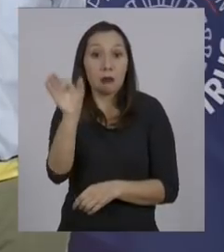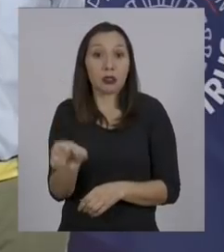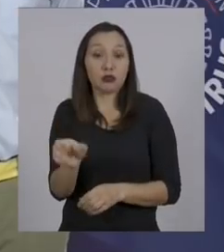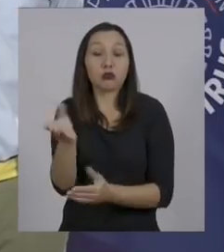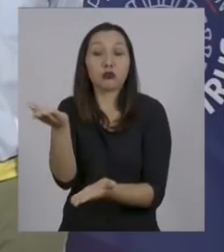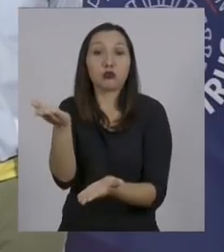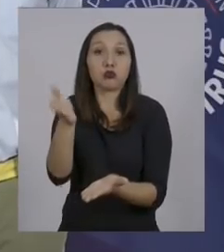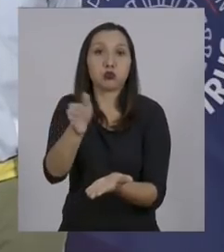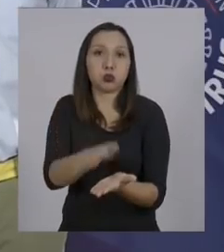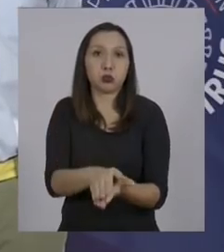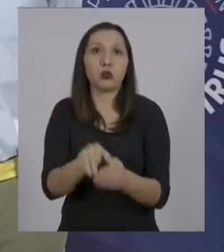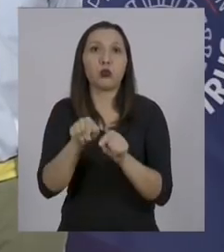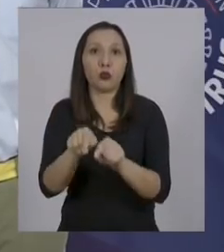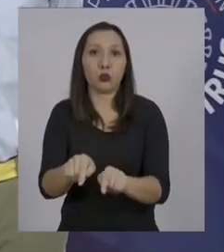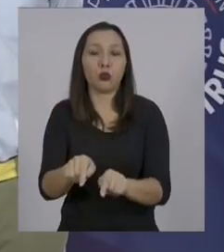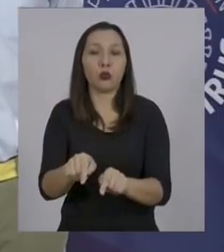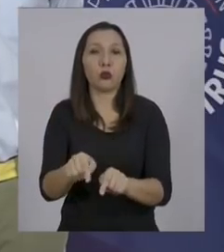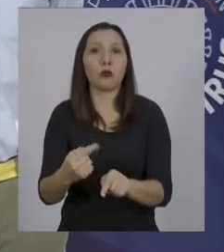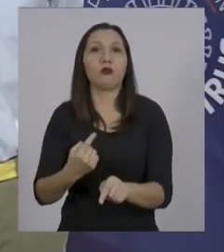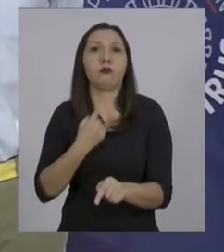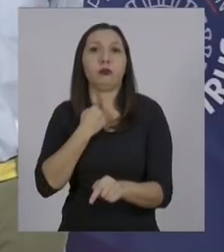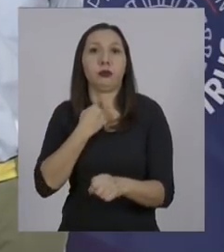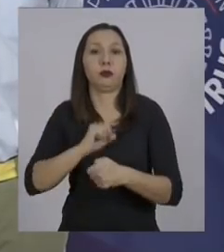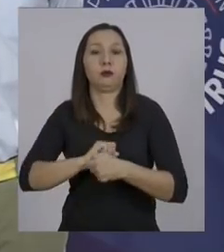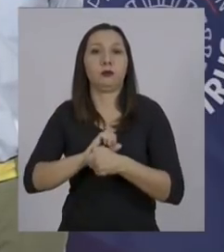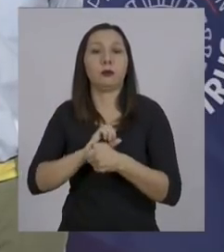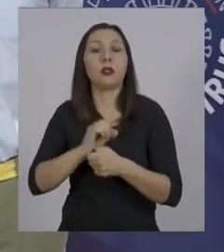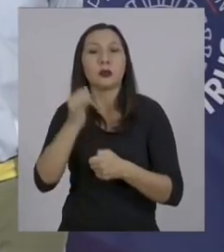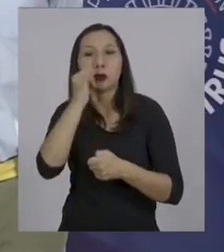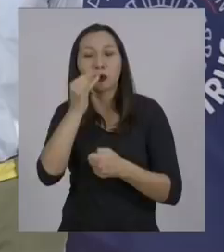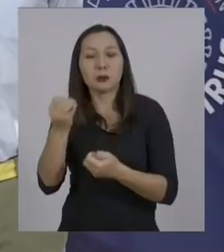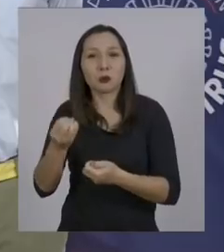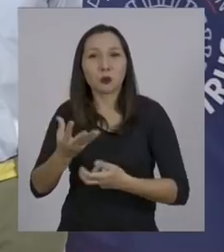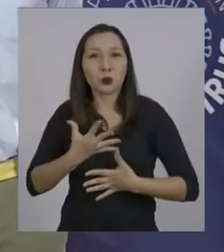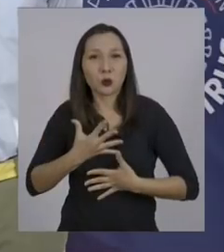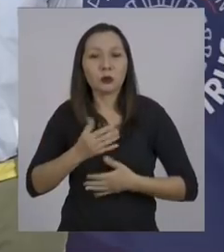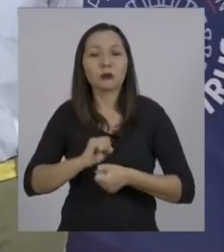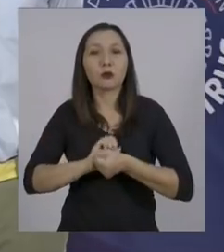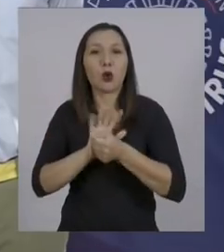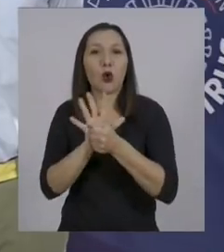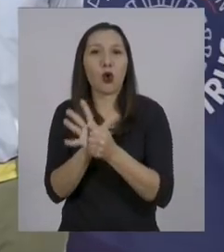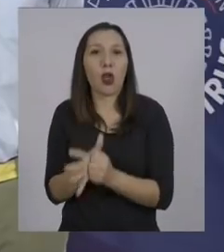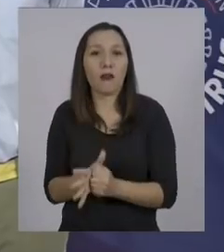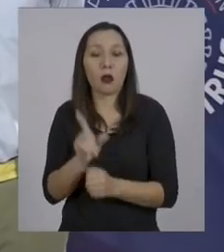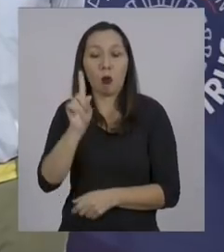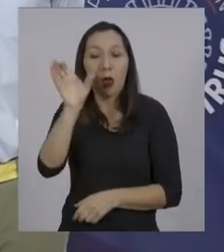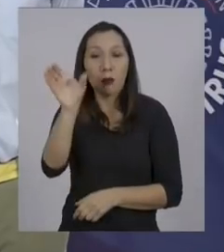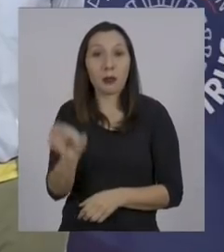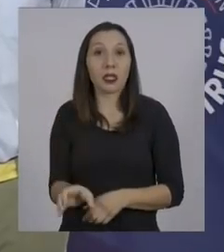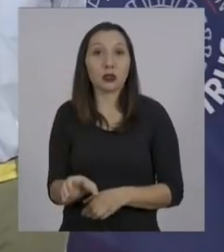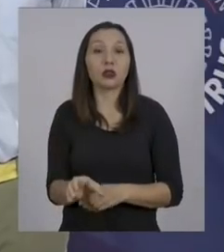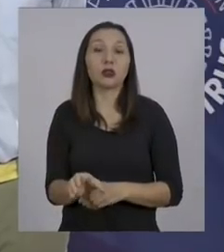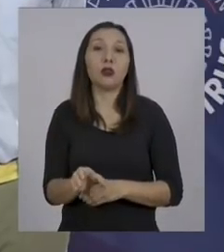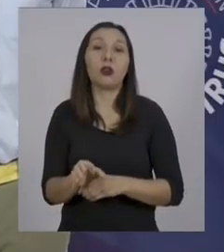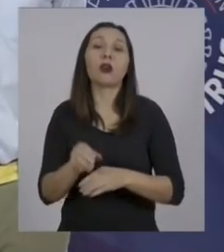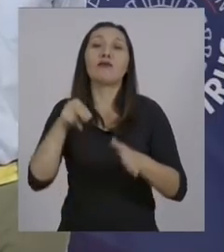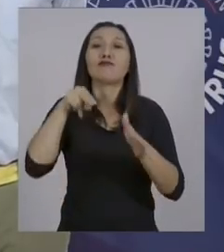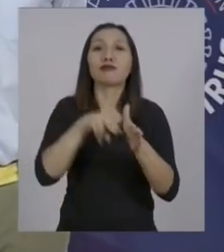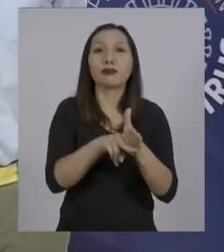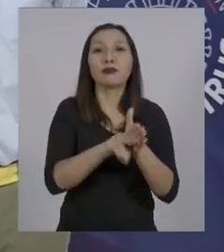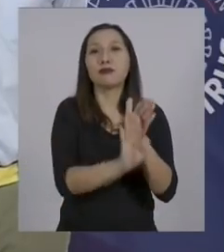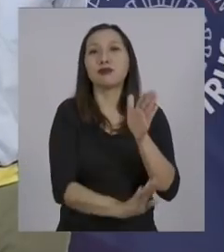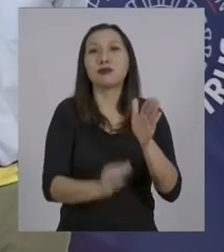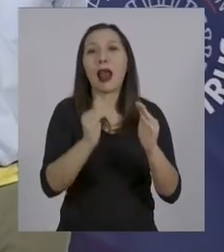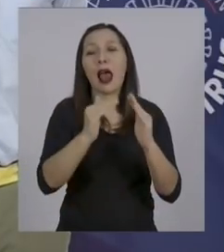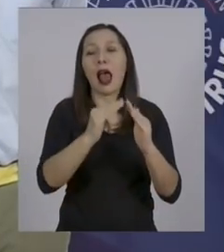de una persona fallecida por una infección asociada a coronavirus, una persona postrada con